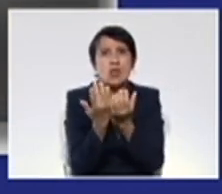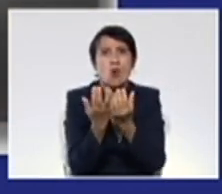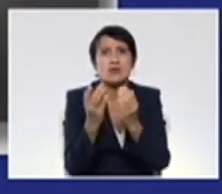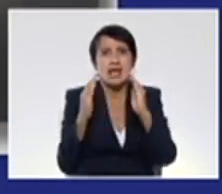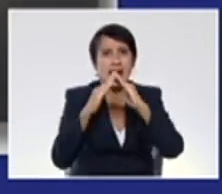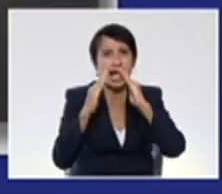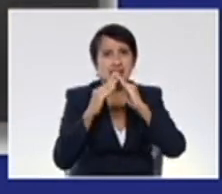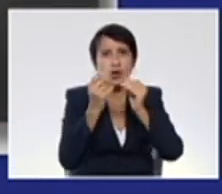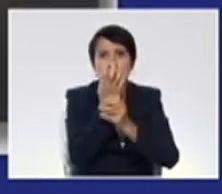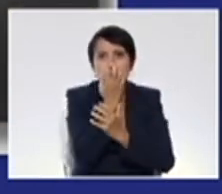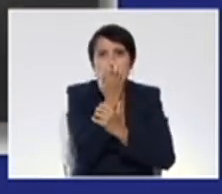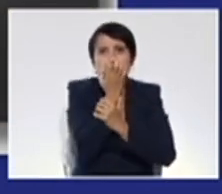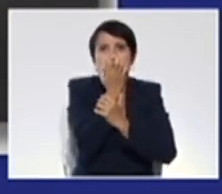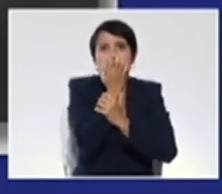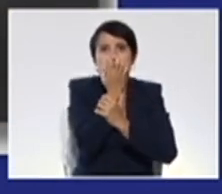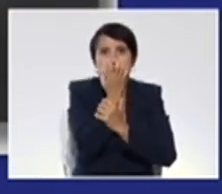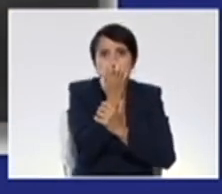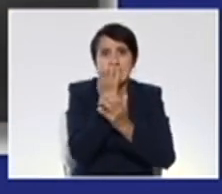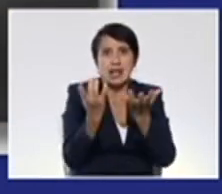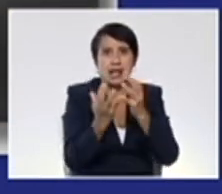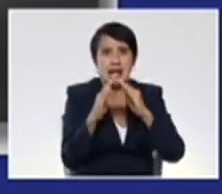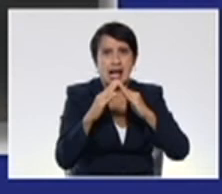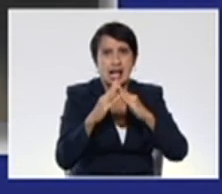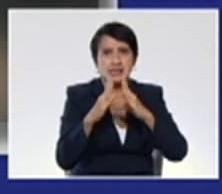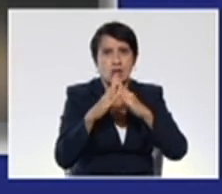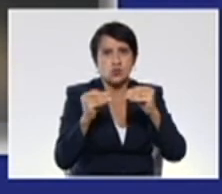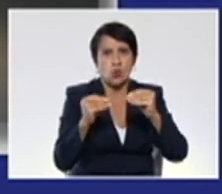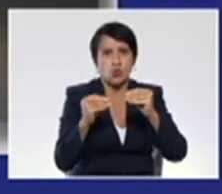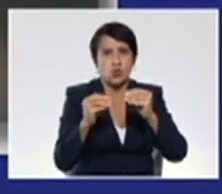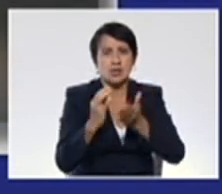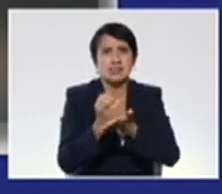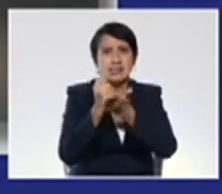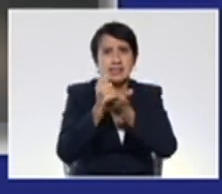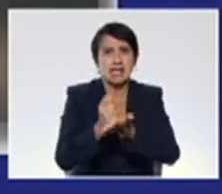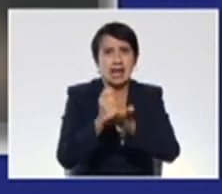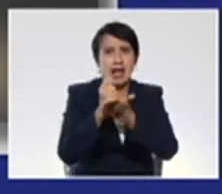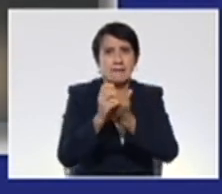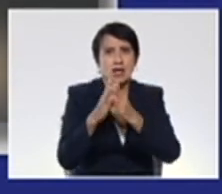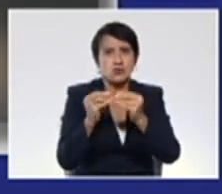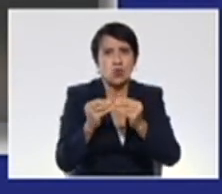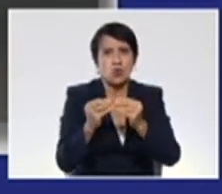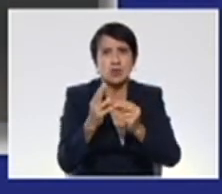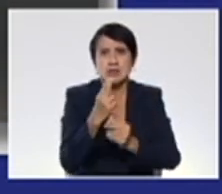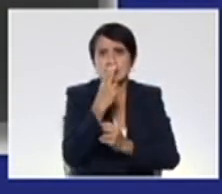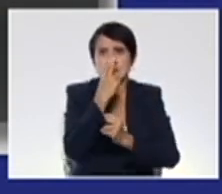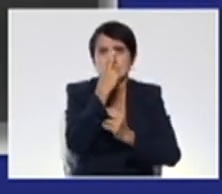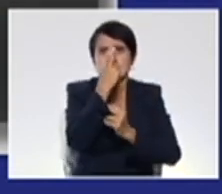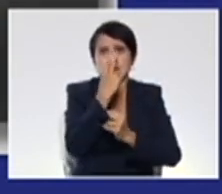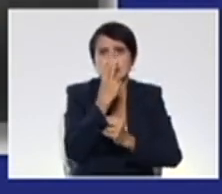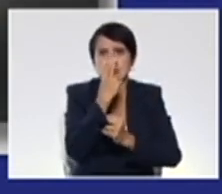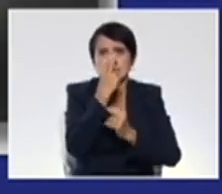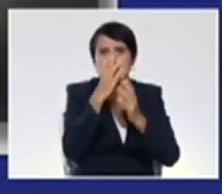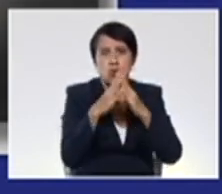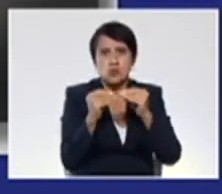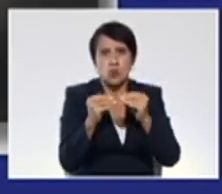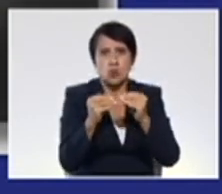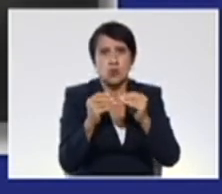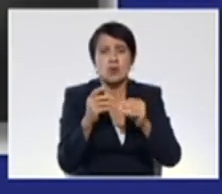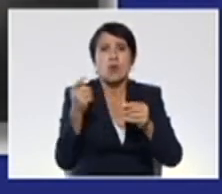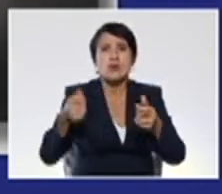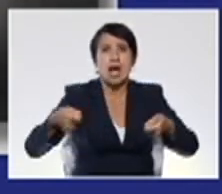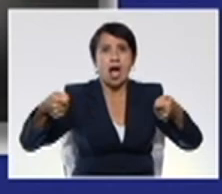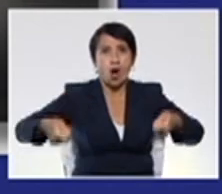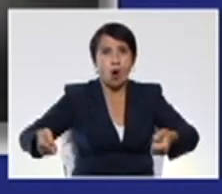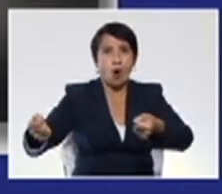un nebulizador, para poder hacer terapias en casa, terapias de respiración. Entonces podemos, con una